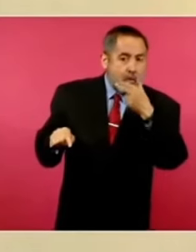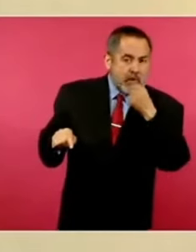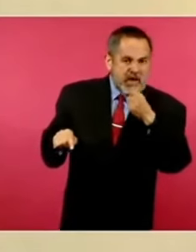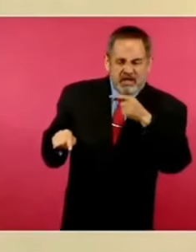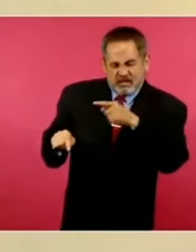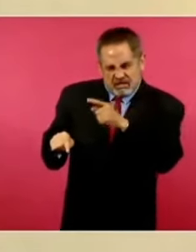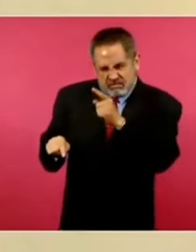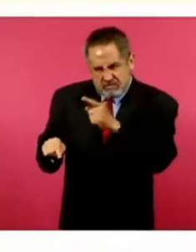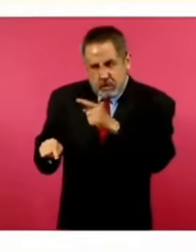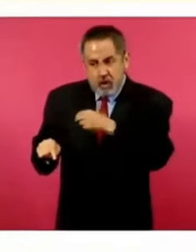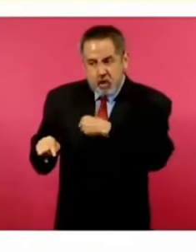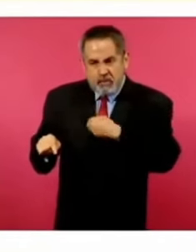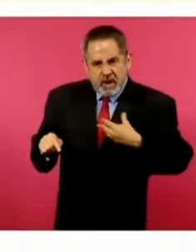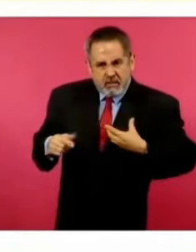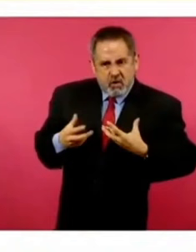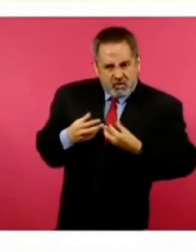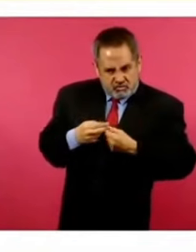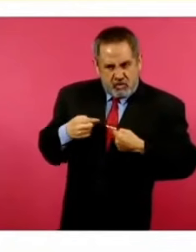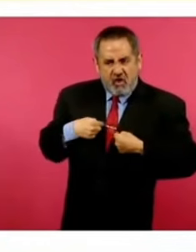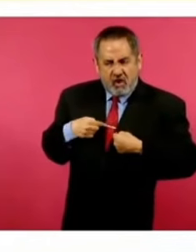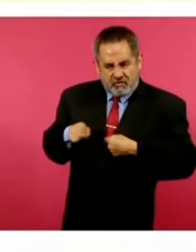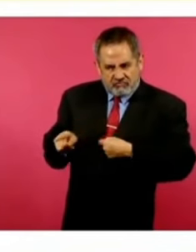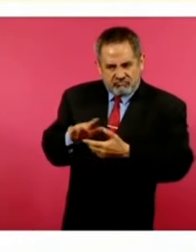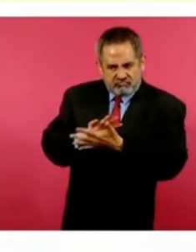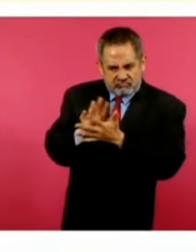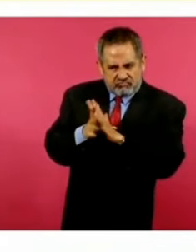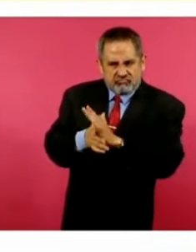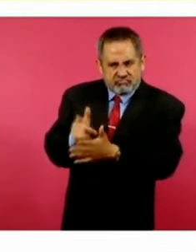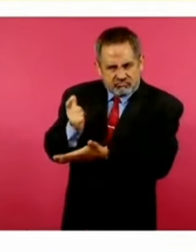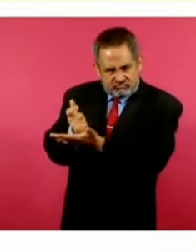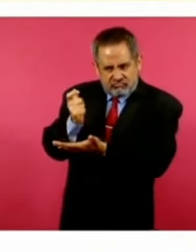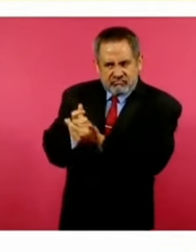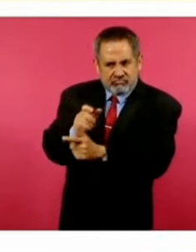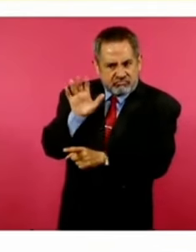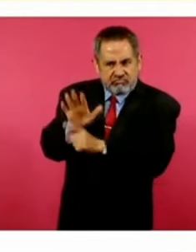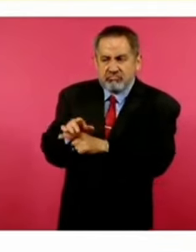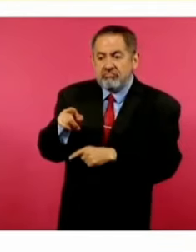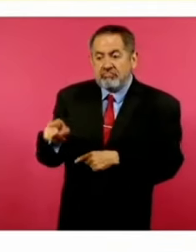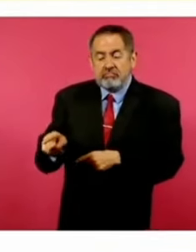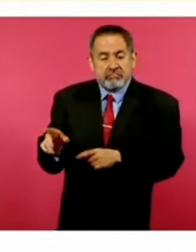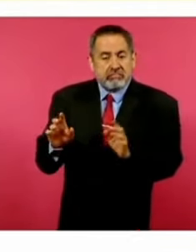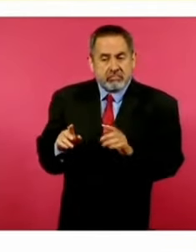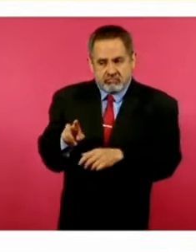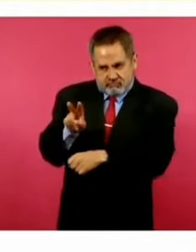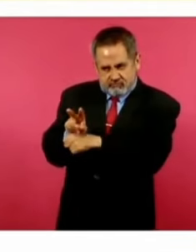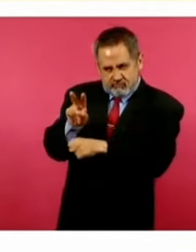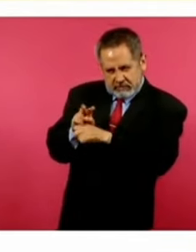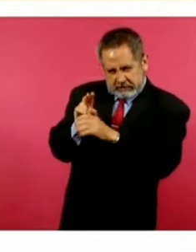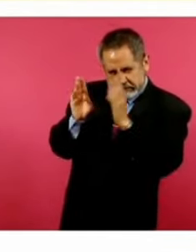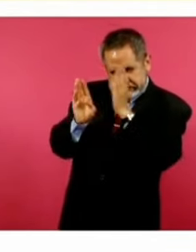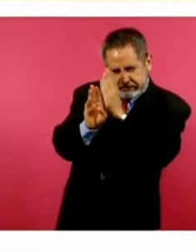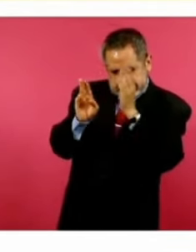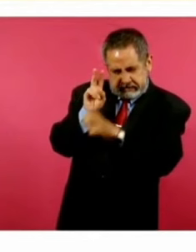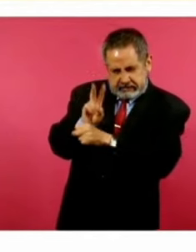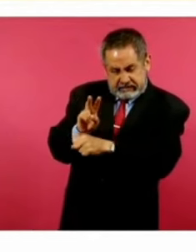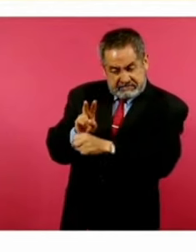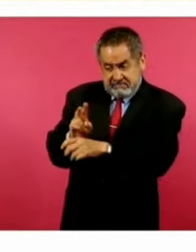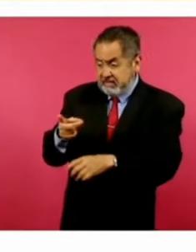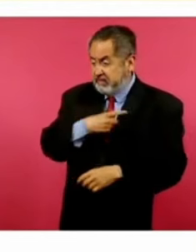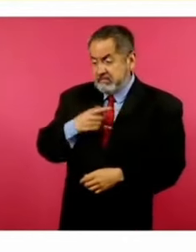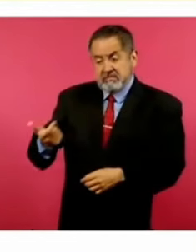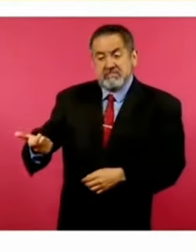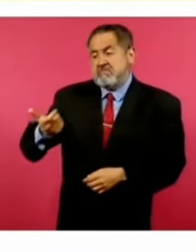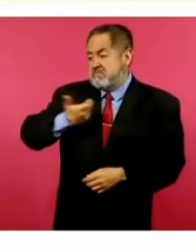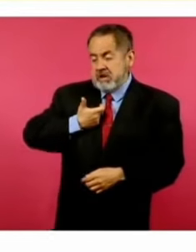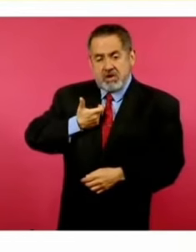identificaba como miembro de un grupo eh delictivo Y le hacía saber que la mantenía vigilada y le exigió pagar una